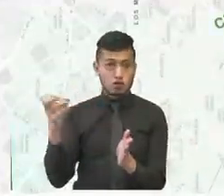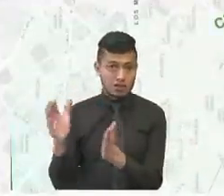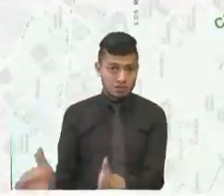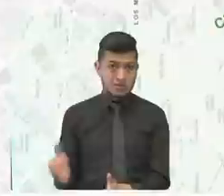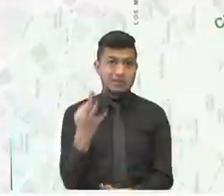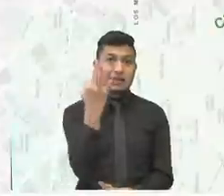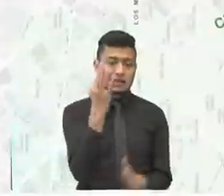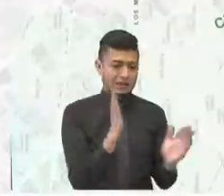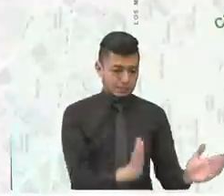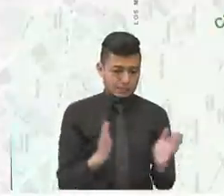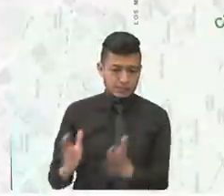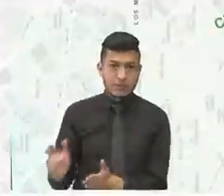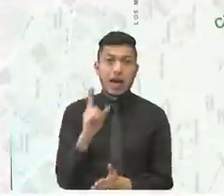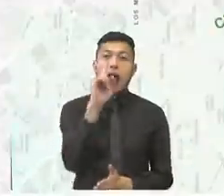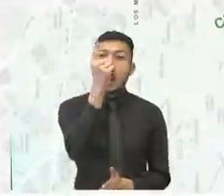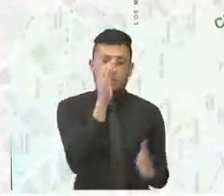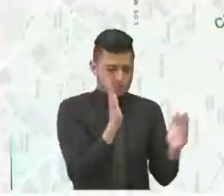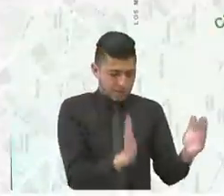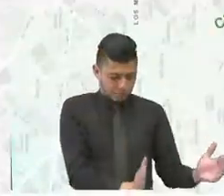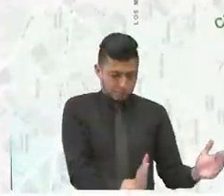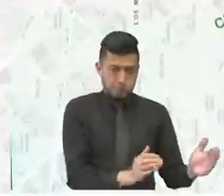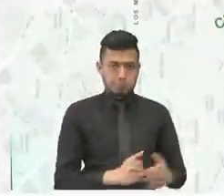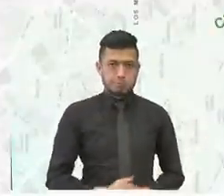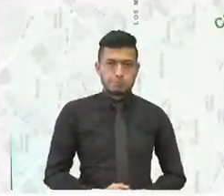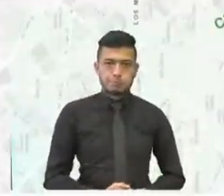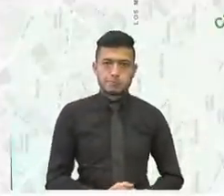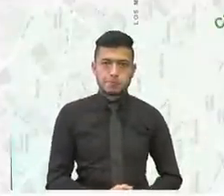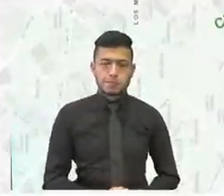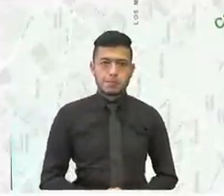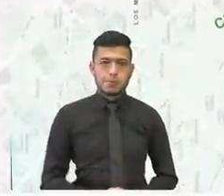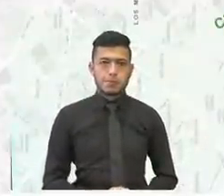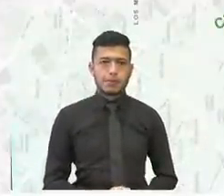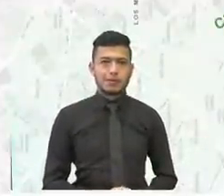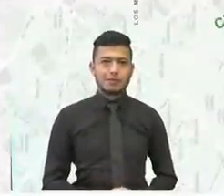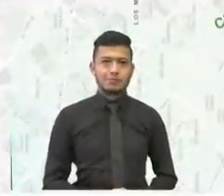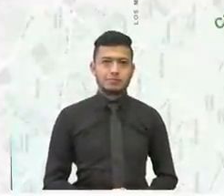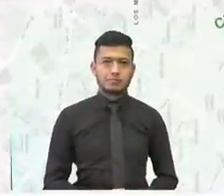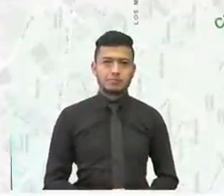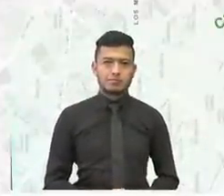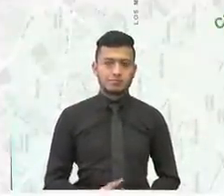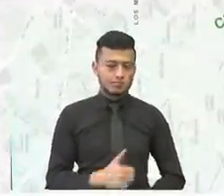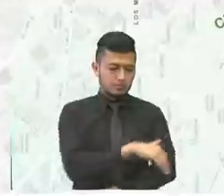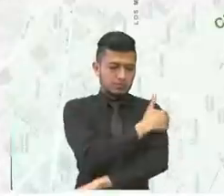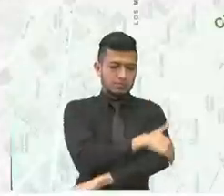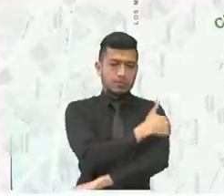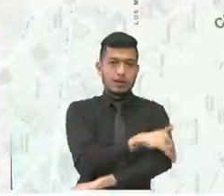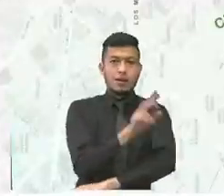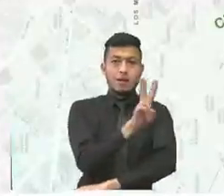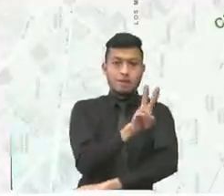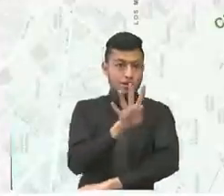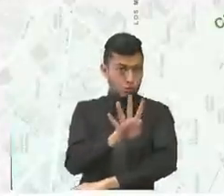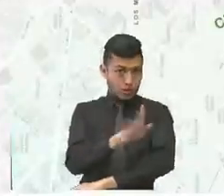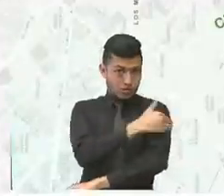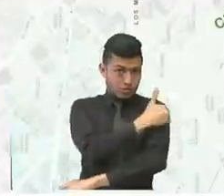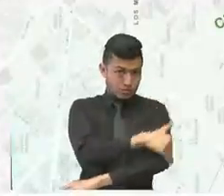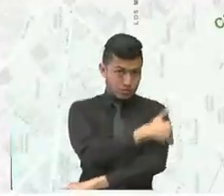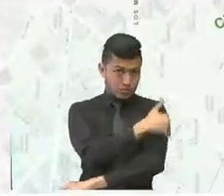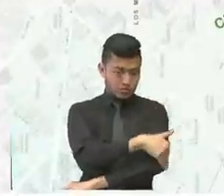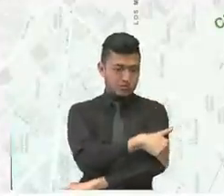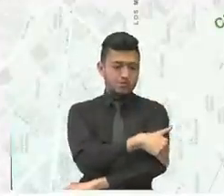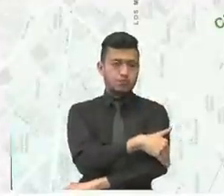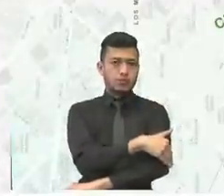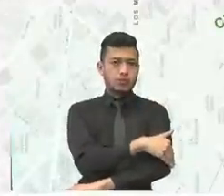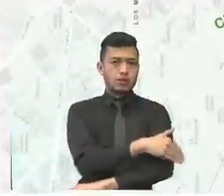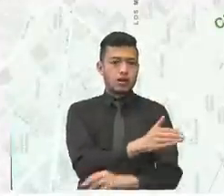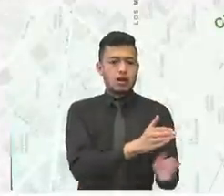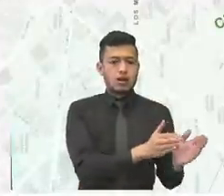Vamos a la primera. La primera iría básicamente la calle 24, hasta donde llega hoy